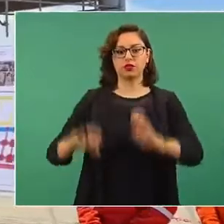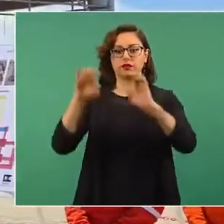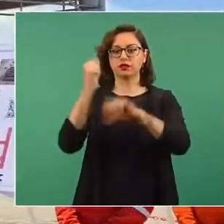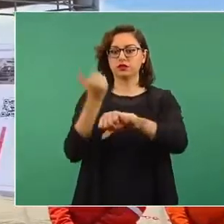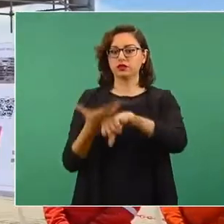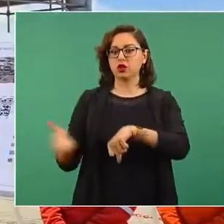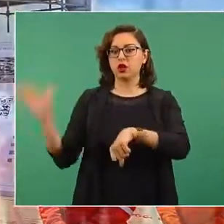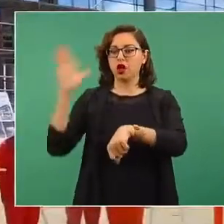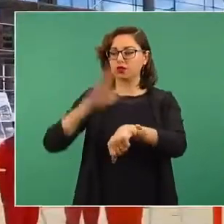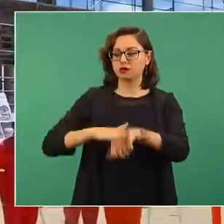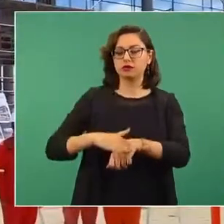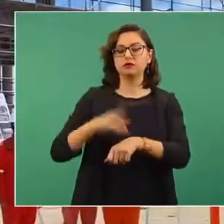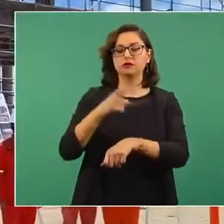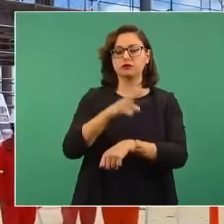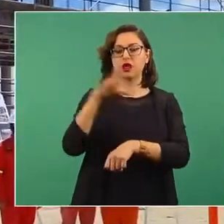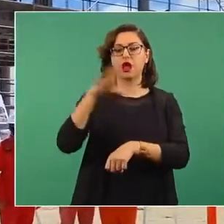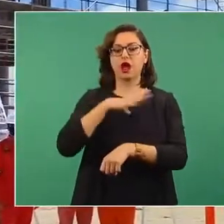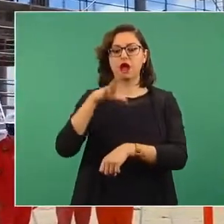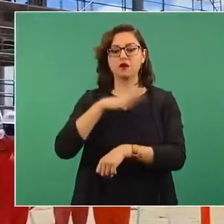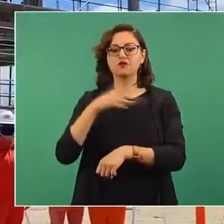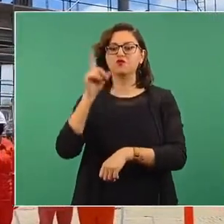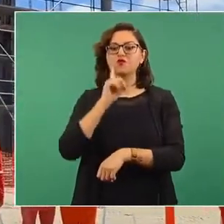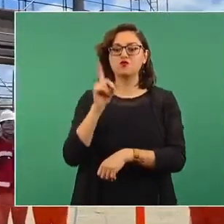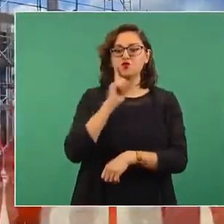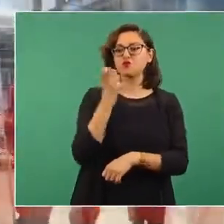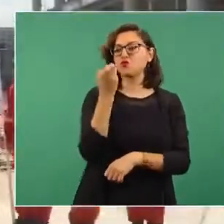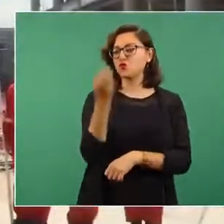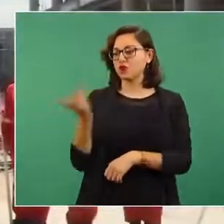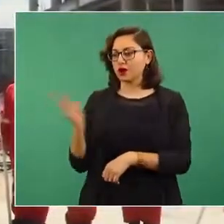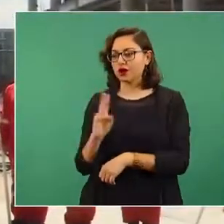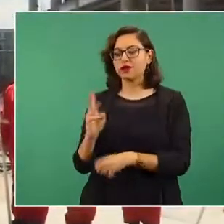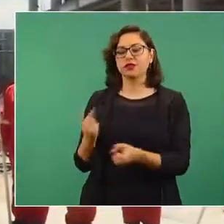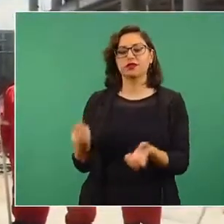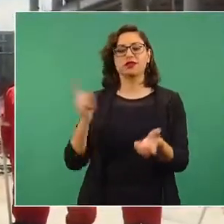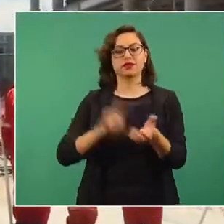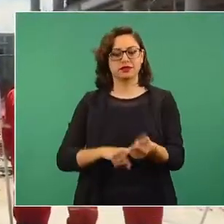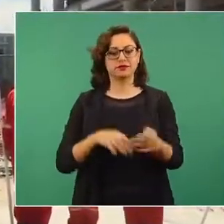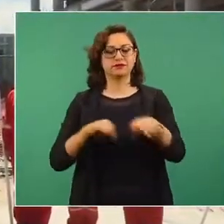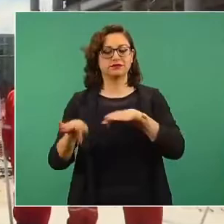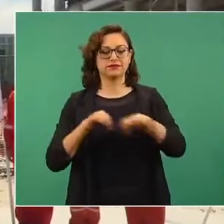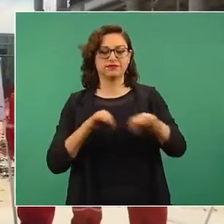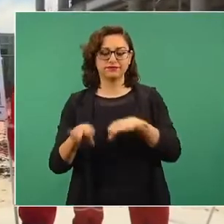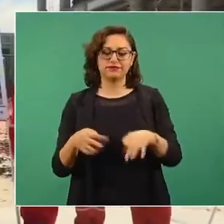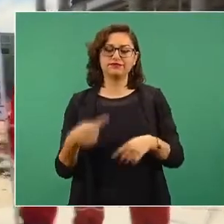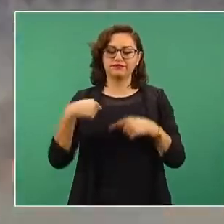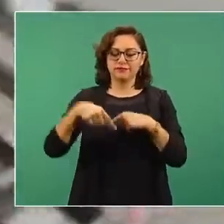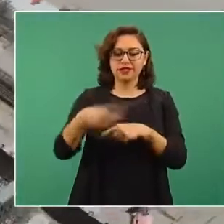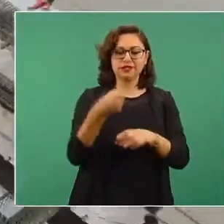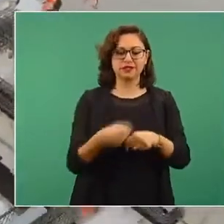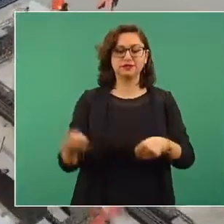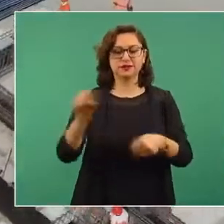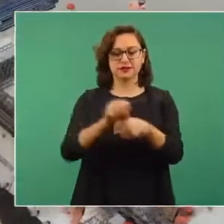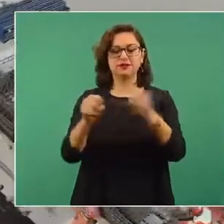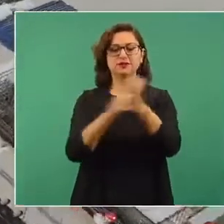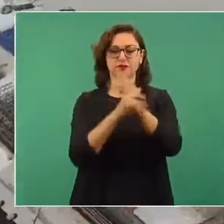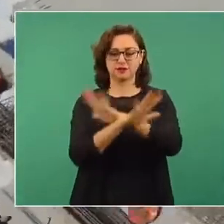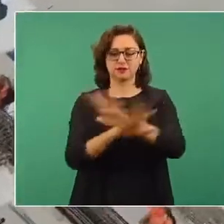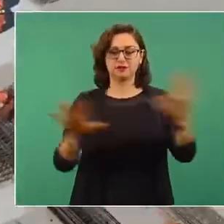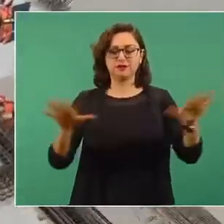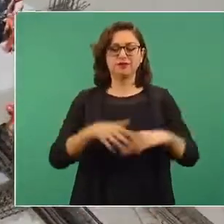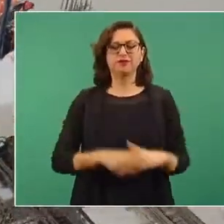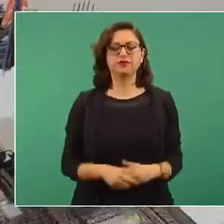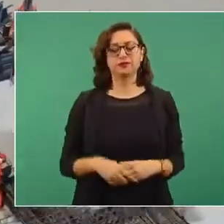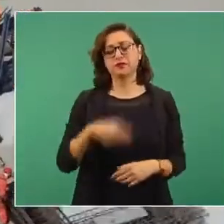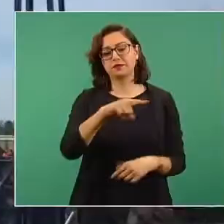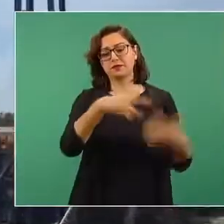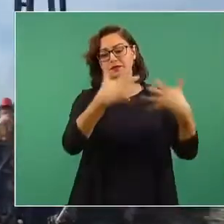de operación. Me acompañan más mujeres que están en este sector. Va el reporte de esta semana. En el área de plantas químicas de